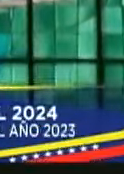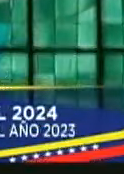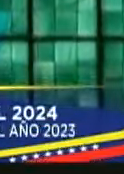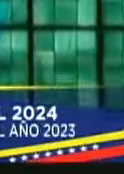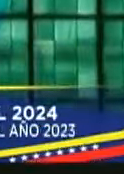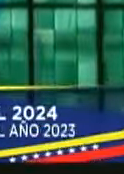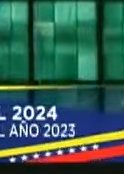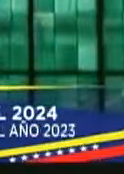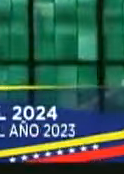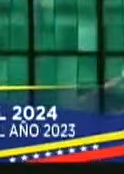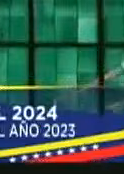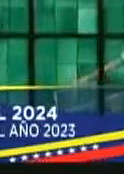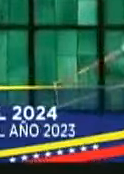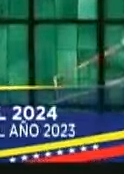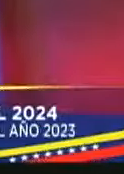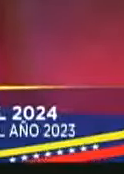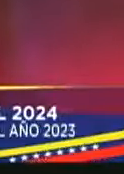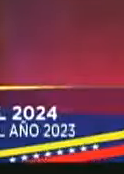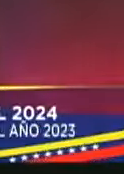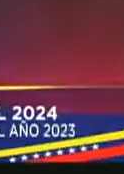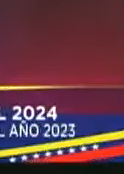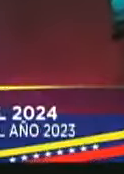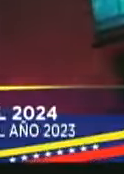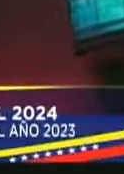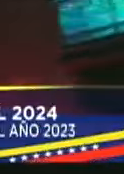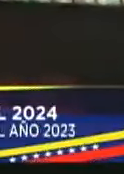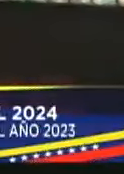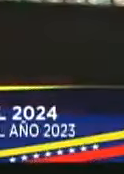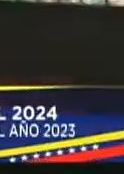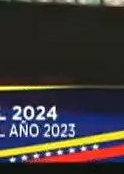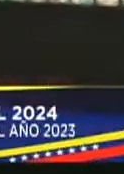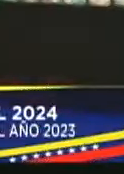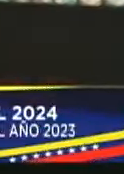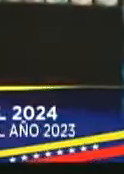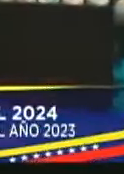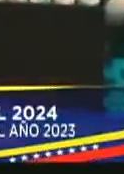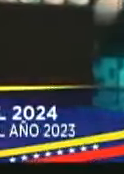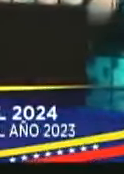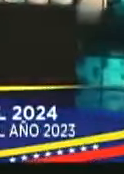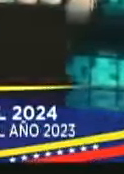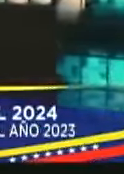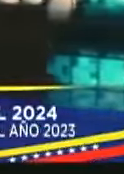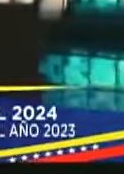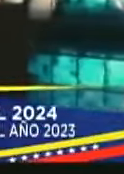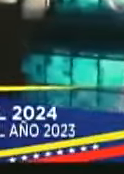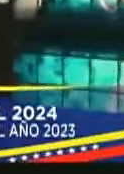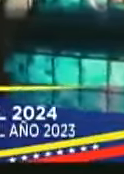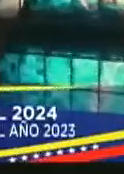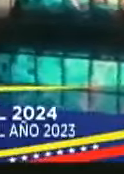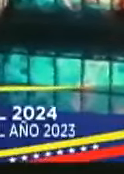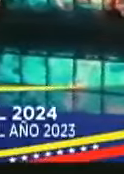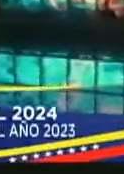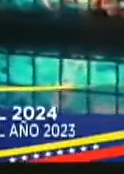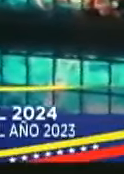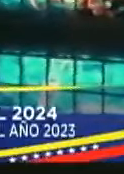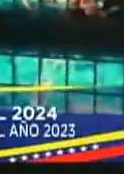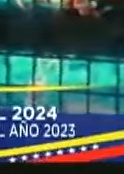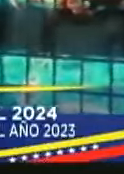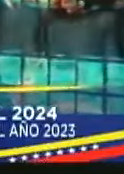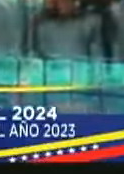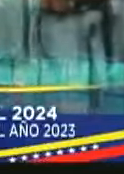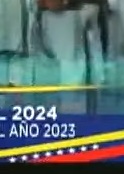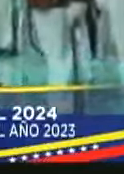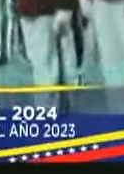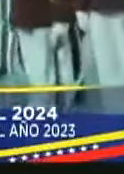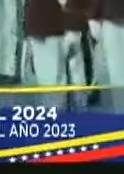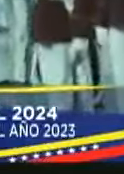judicial 2024. El día de hoy, Luis Bustillo, magistrado de la Sala Constitucional, ha